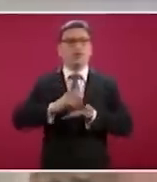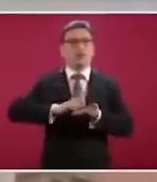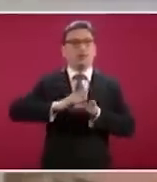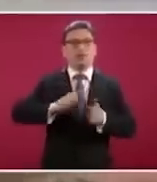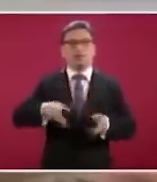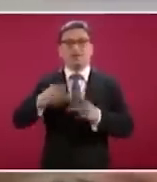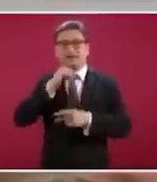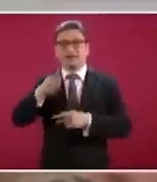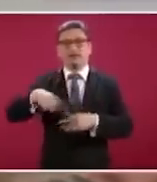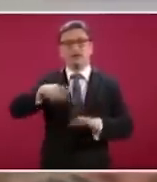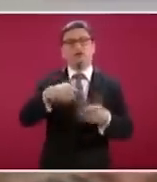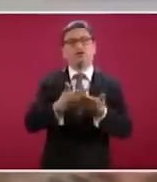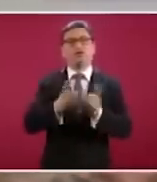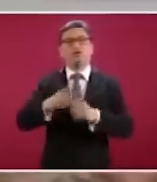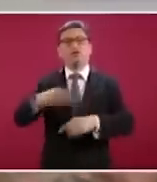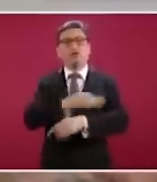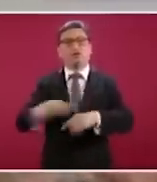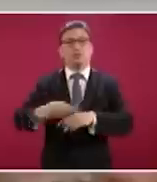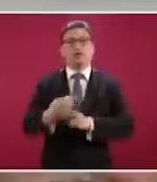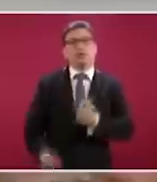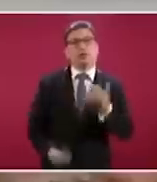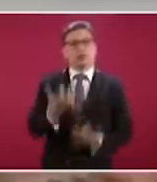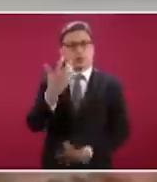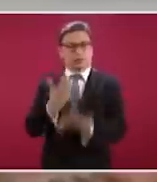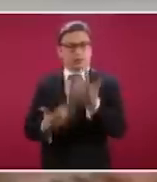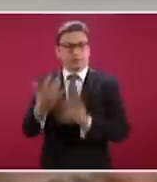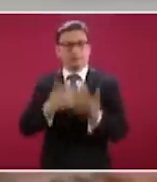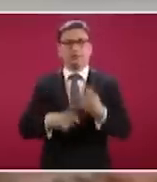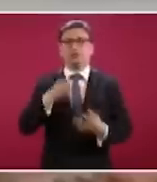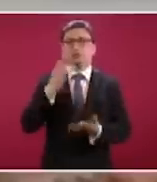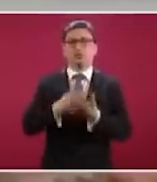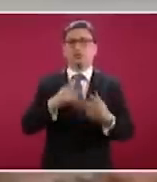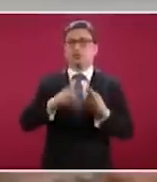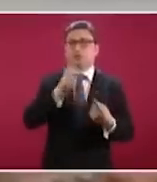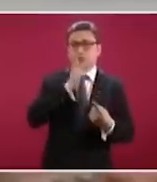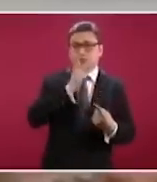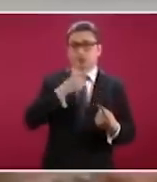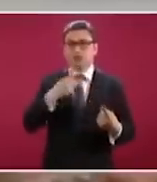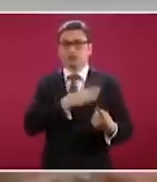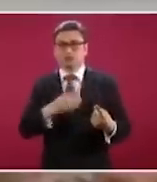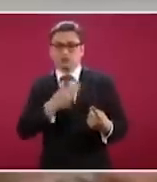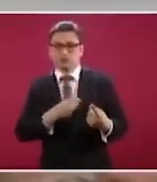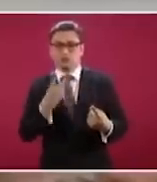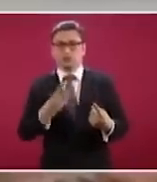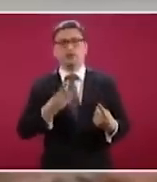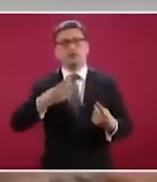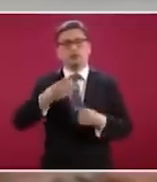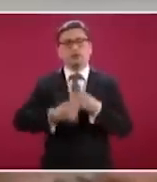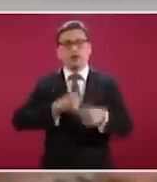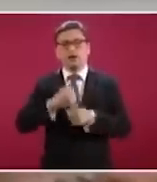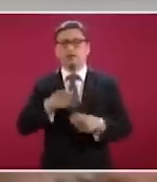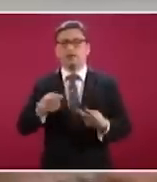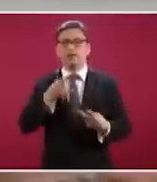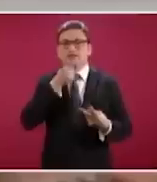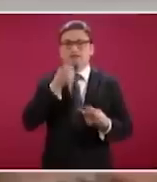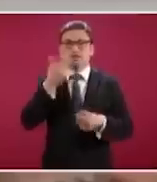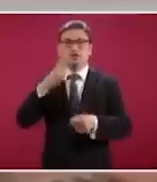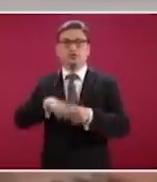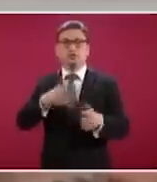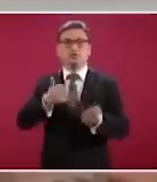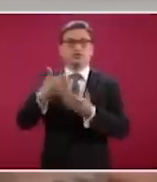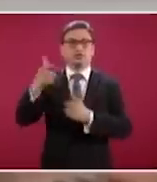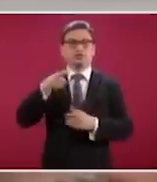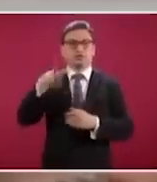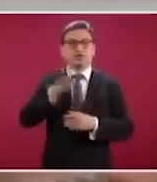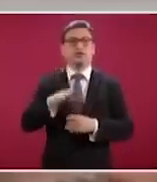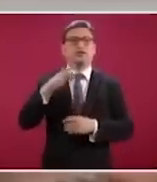viva a una familia, sobreviviendo al ataque el padre de una menor de 3 años y la niña que se encuentra en cuidados intensivos en un hospital